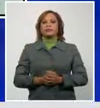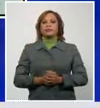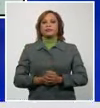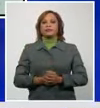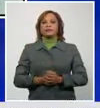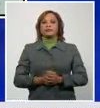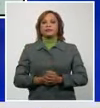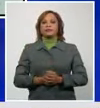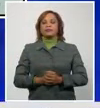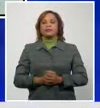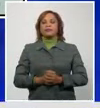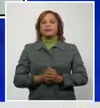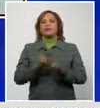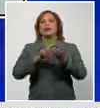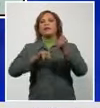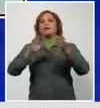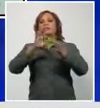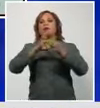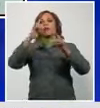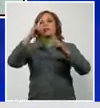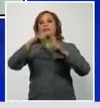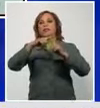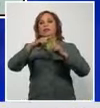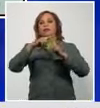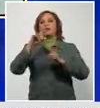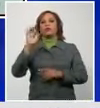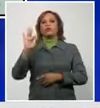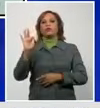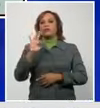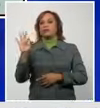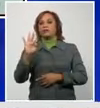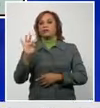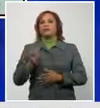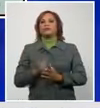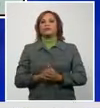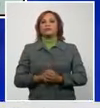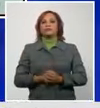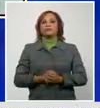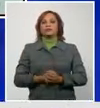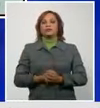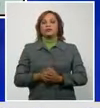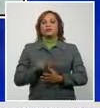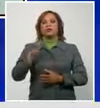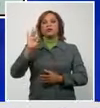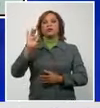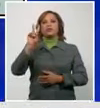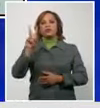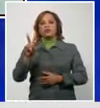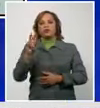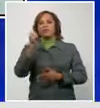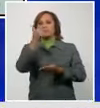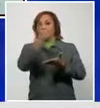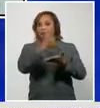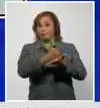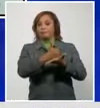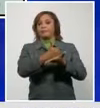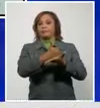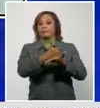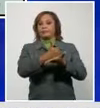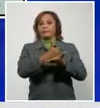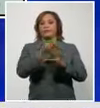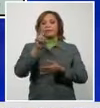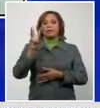de Guantánamo, diagnostica 88 casos, 82 del municipio de Guantánamo, 3